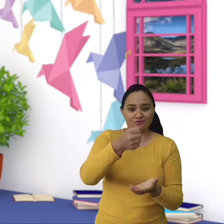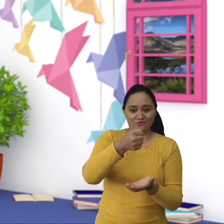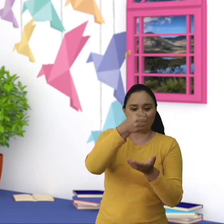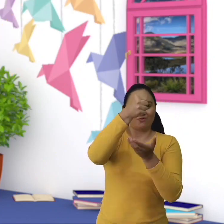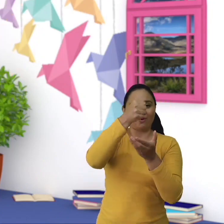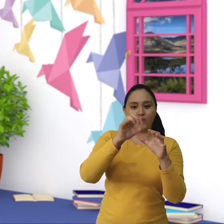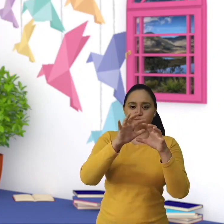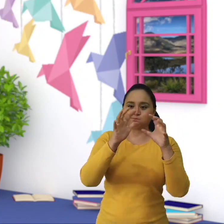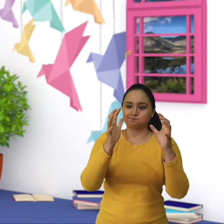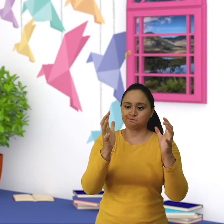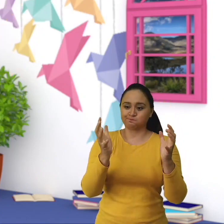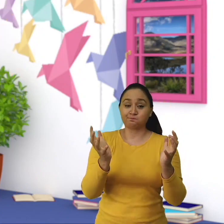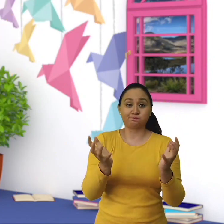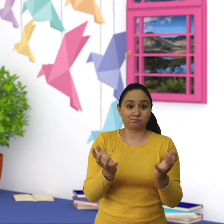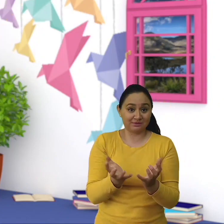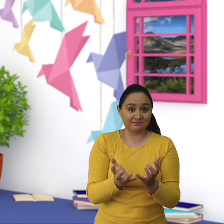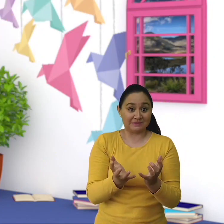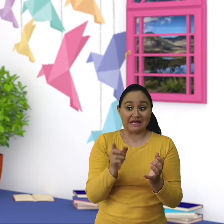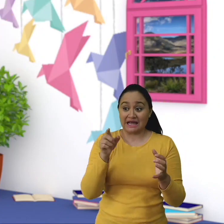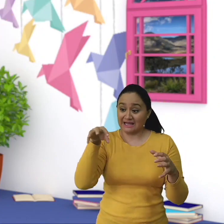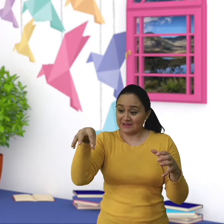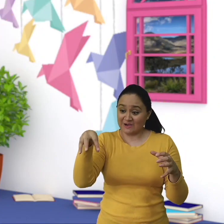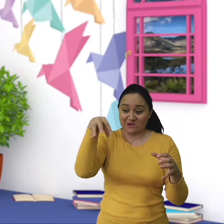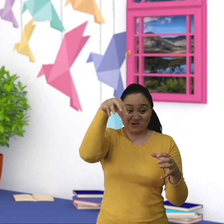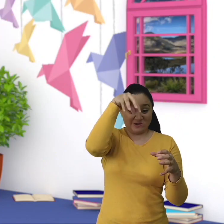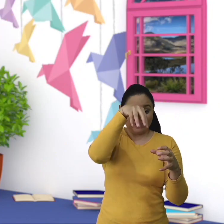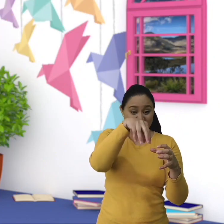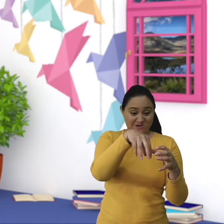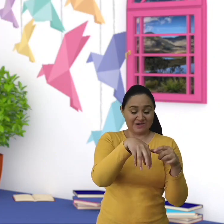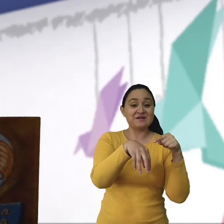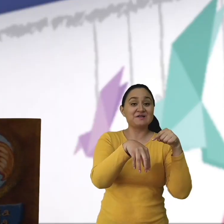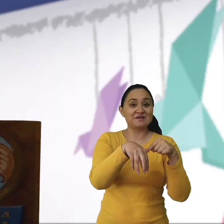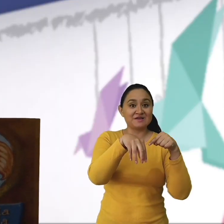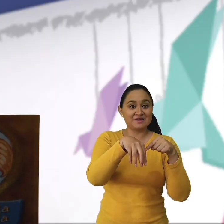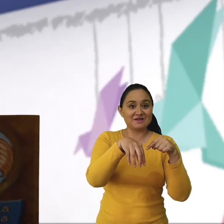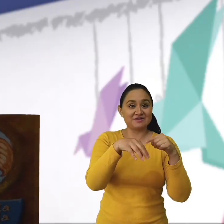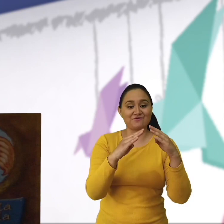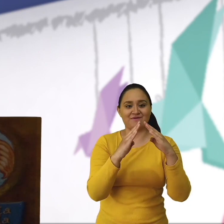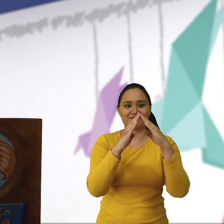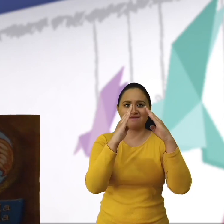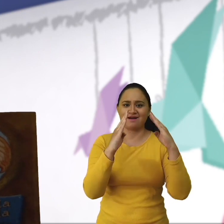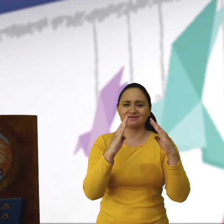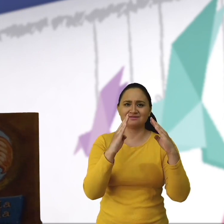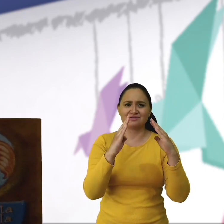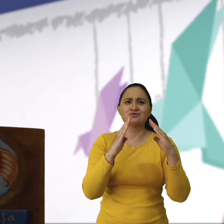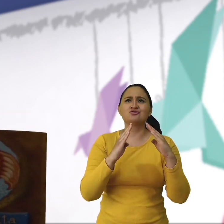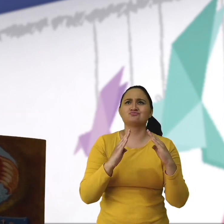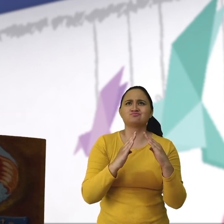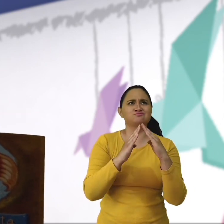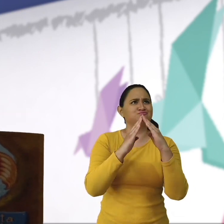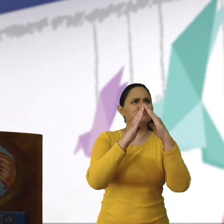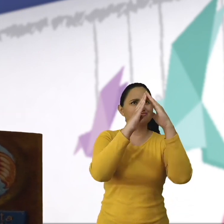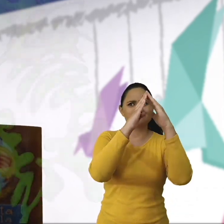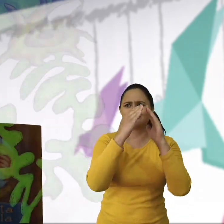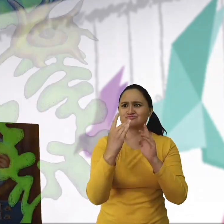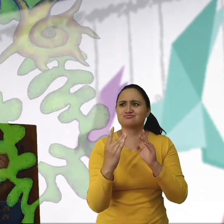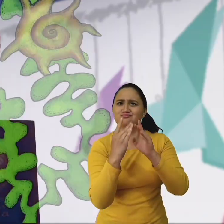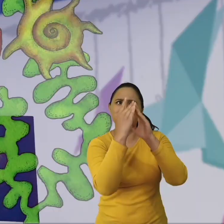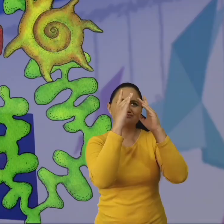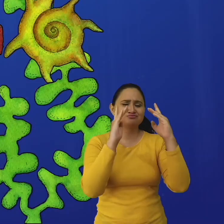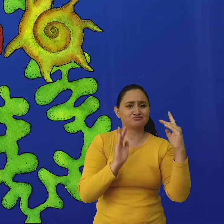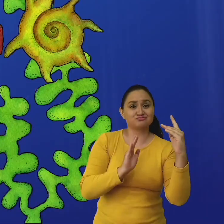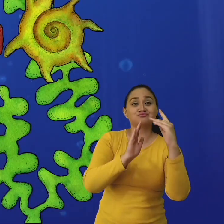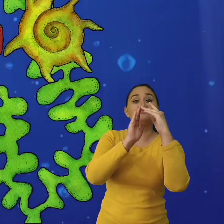Dentro de ella coloqué el viejo castillo de la madrastra de Blancanieves, todas las conchas y caracoles de mi colección y